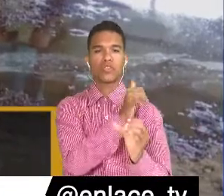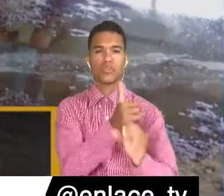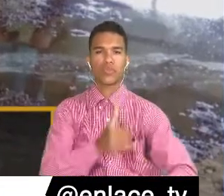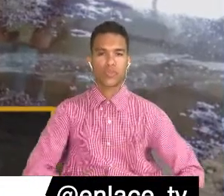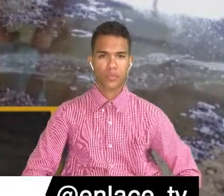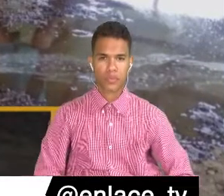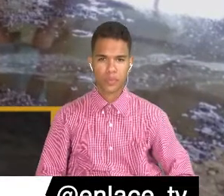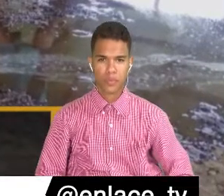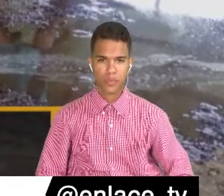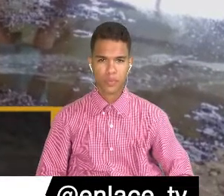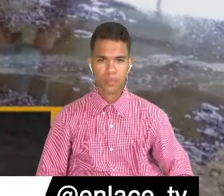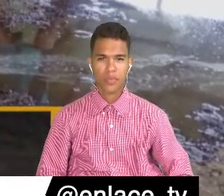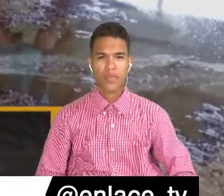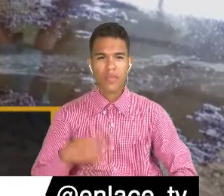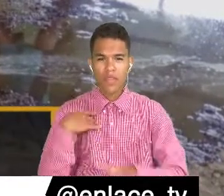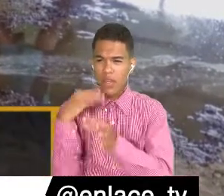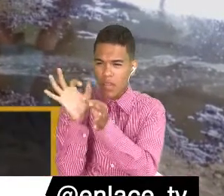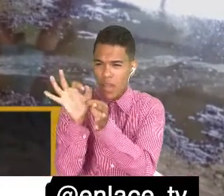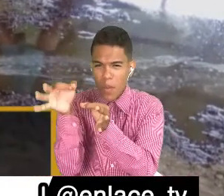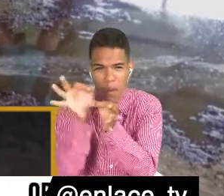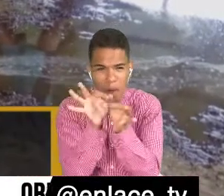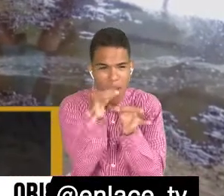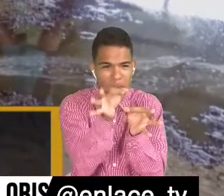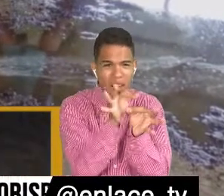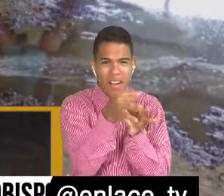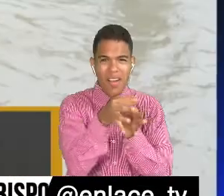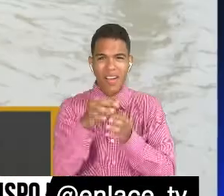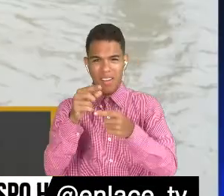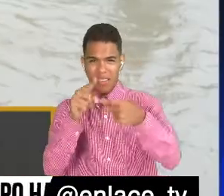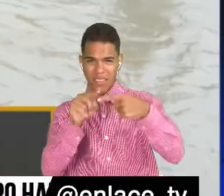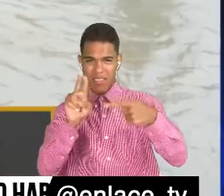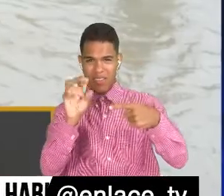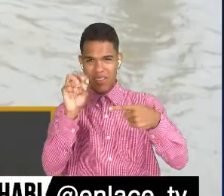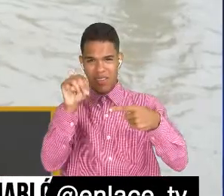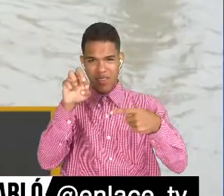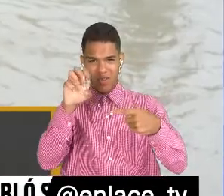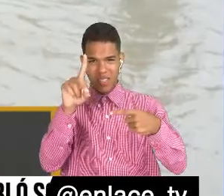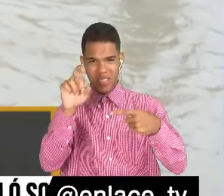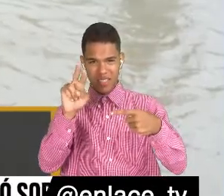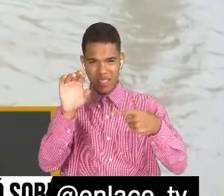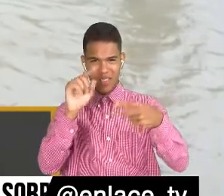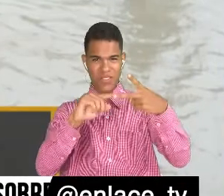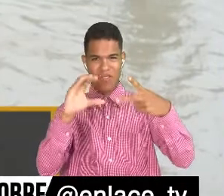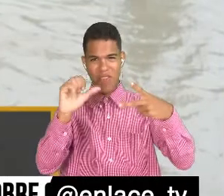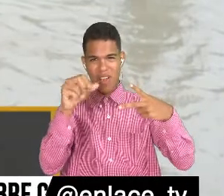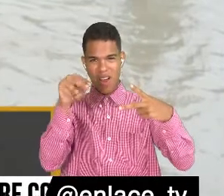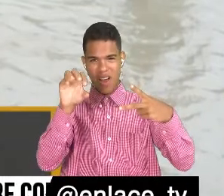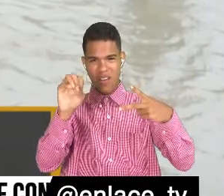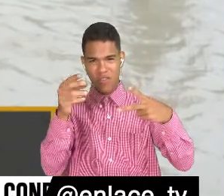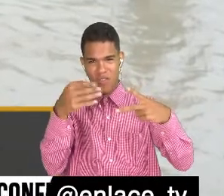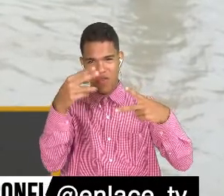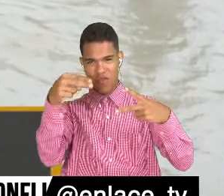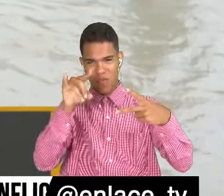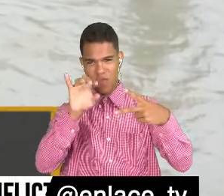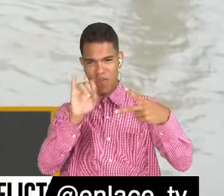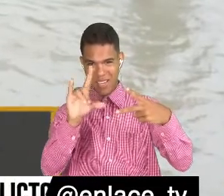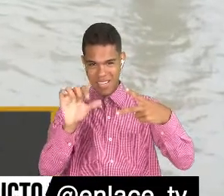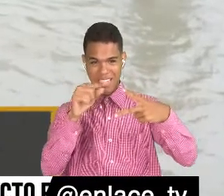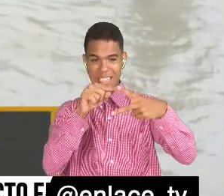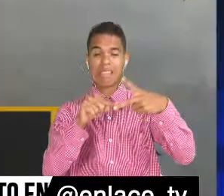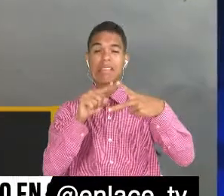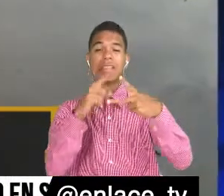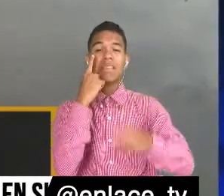Las veredas Rompedero y Caño Huila presentan afectaciones tras la creciente súbita del río. Las pérdidas para esta